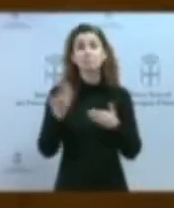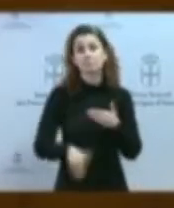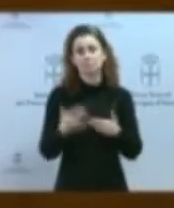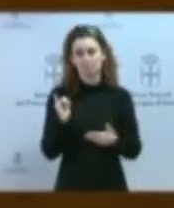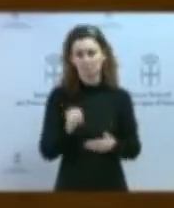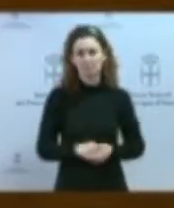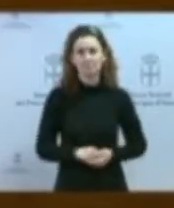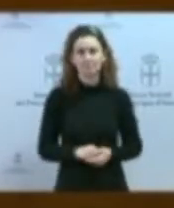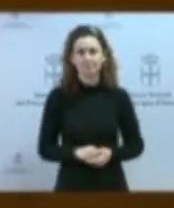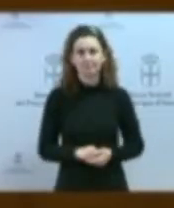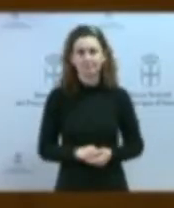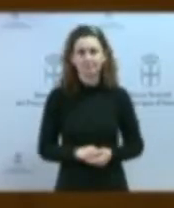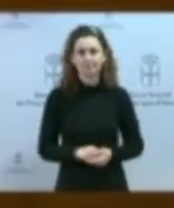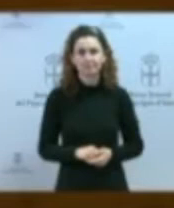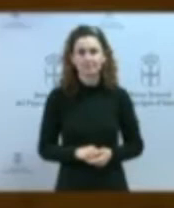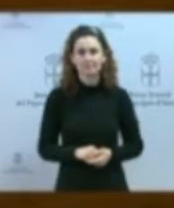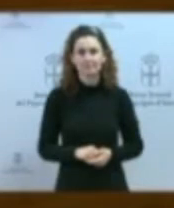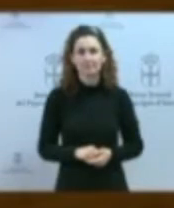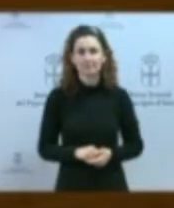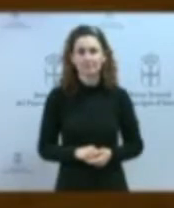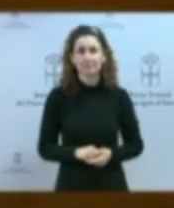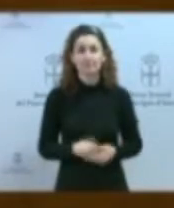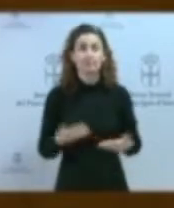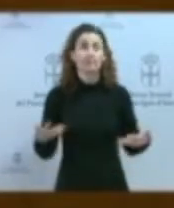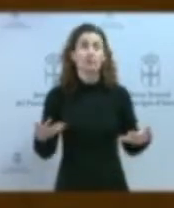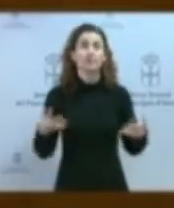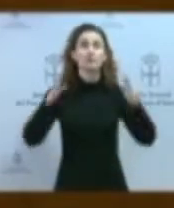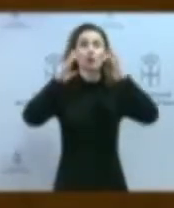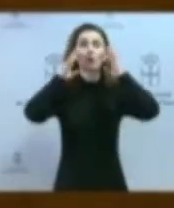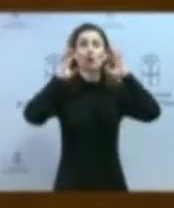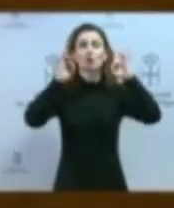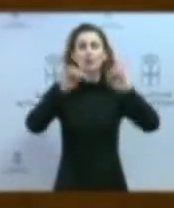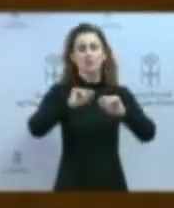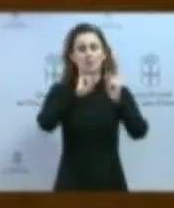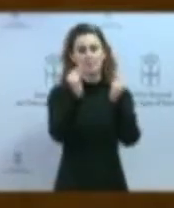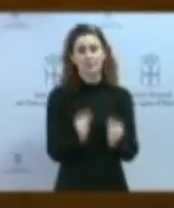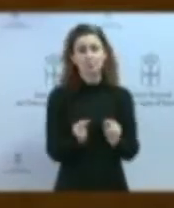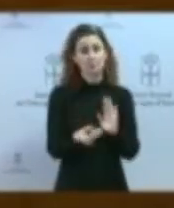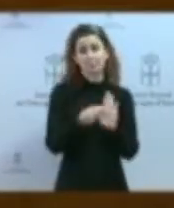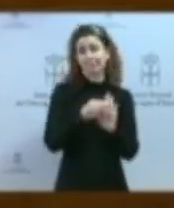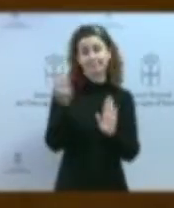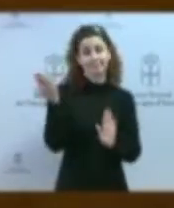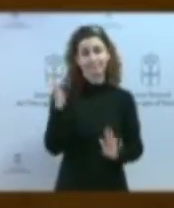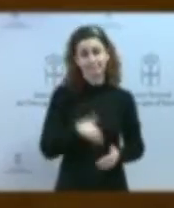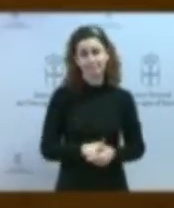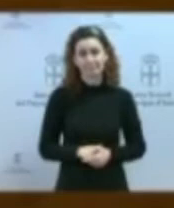que evidentemente en este presupuesto no se recoge, ¿no? Y es lo que tiene que ver con la reforma fiscal.